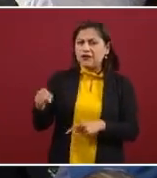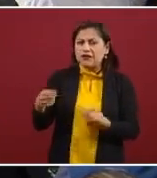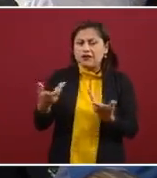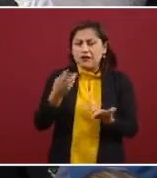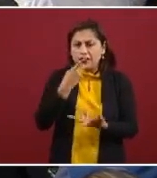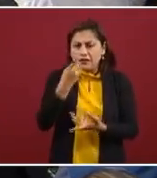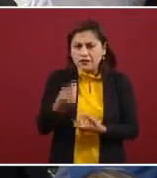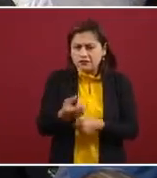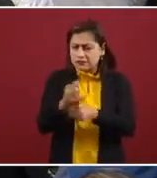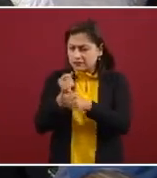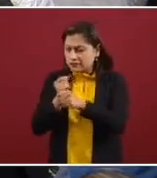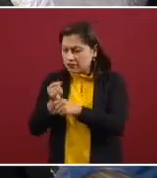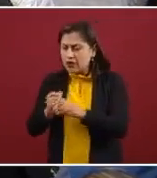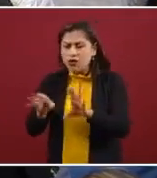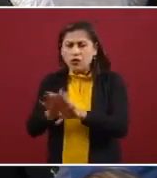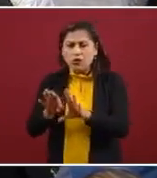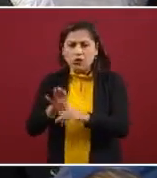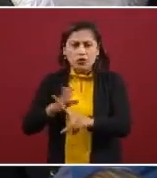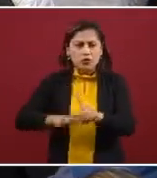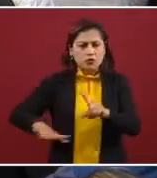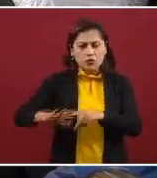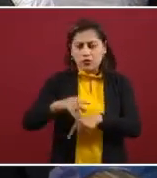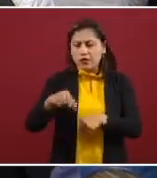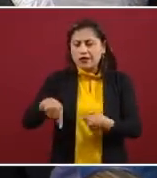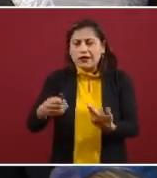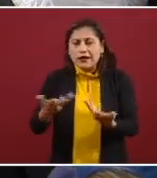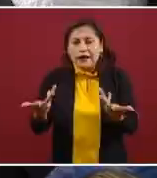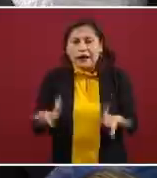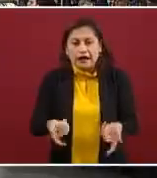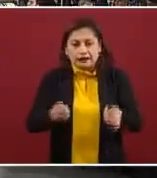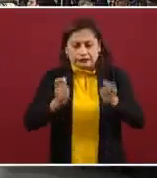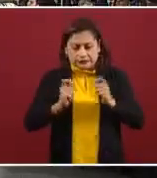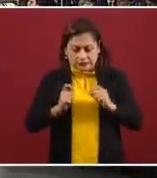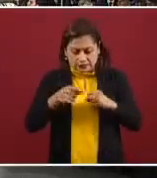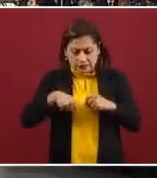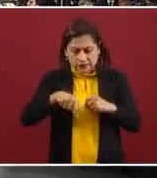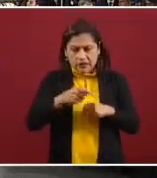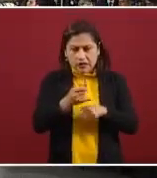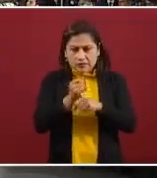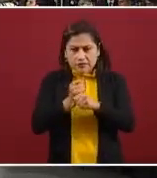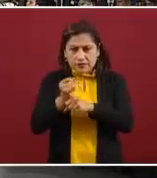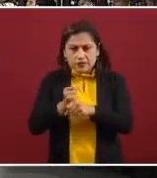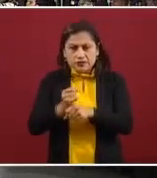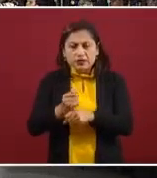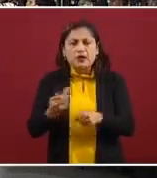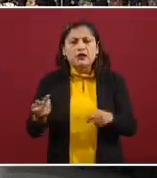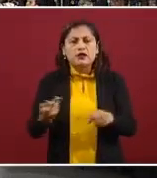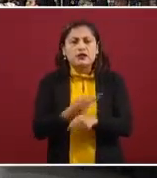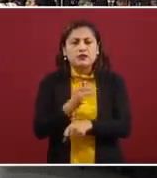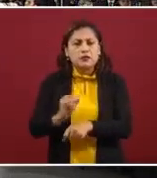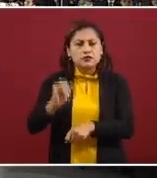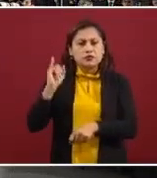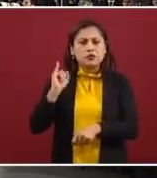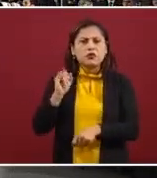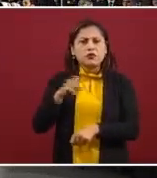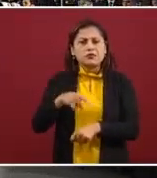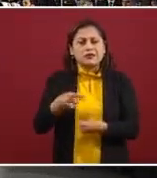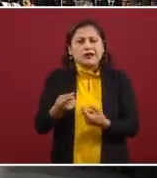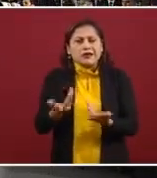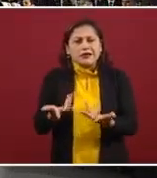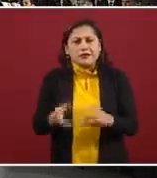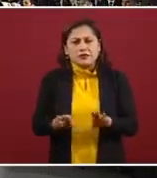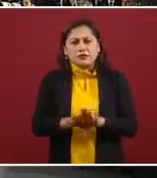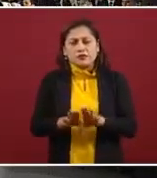se está tomando en estos momentos para esclarecer todo lo que pasó este jueves pasado? Gracias, presidente. Pues